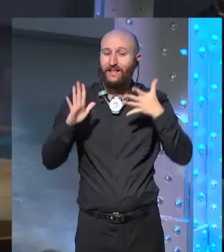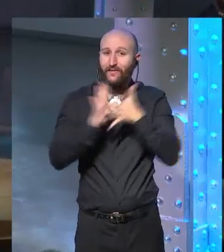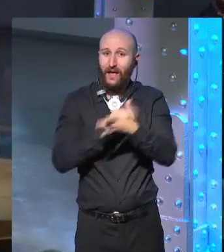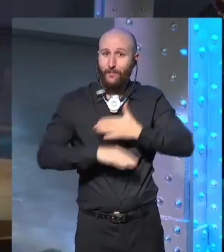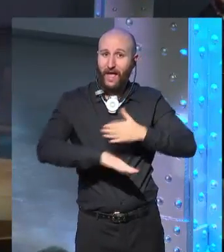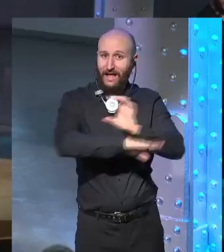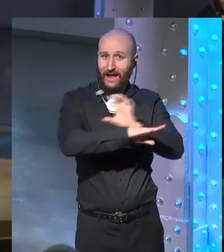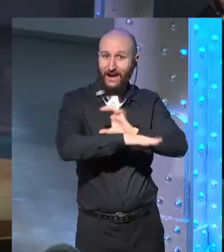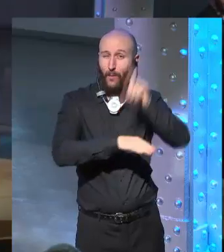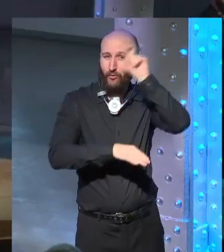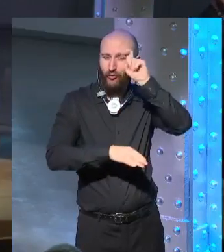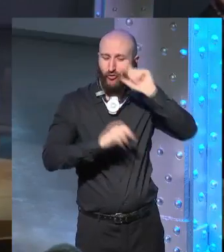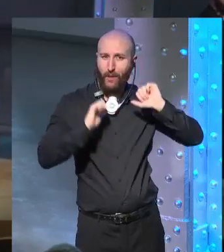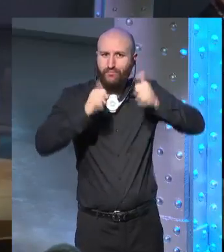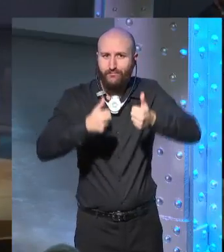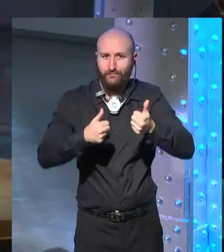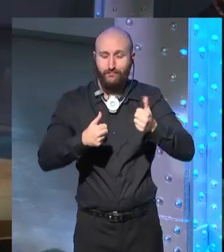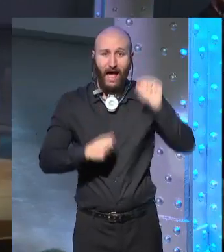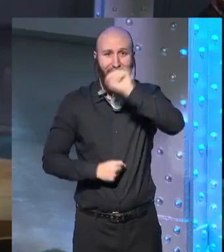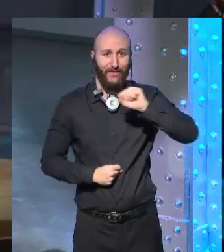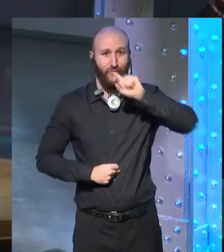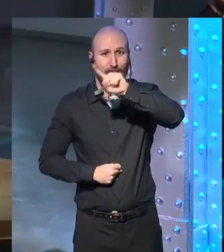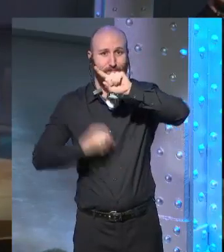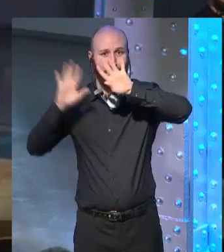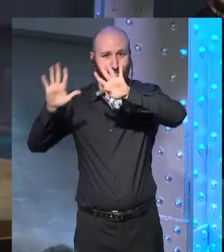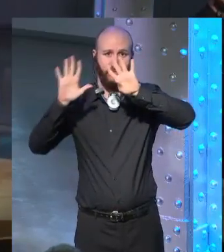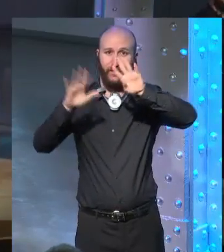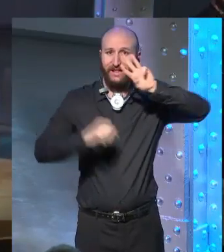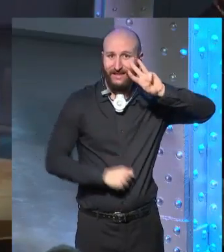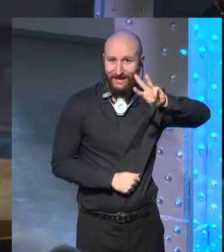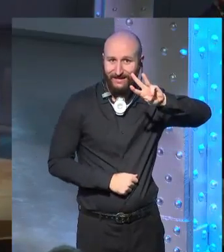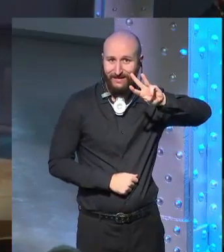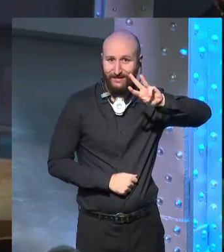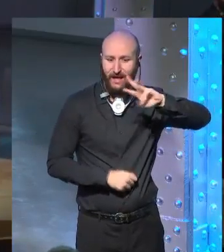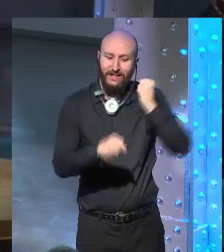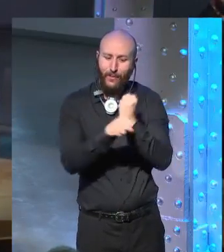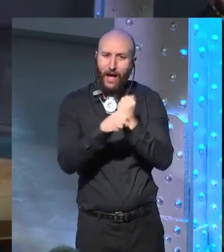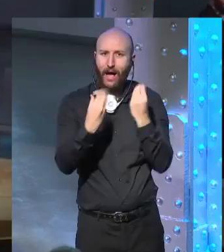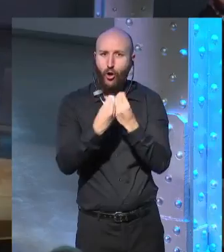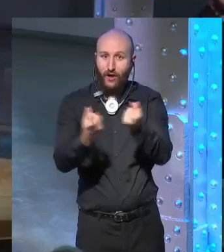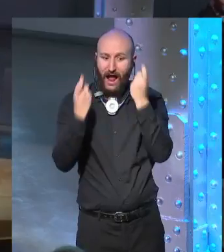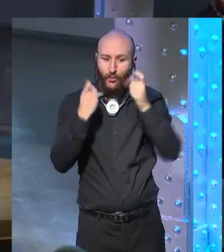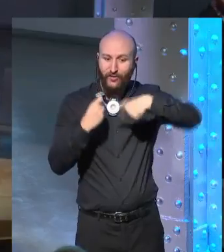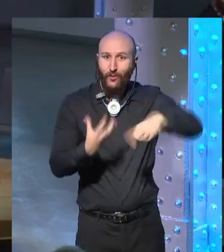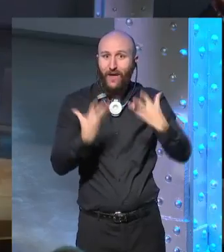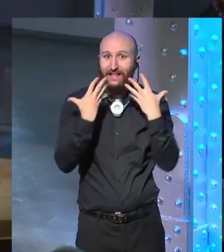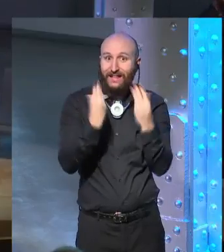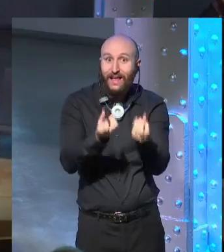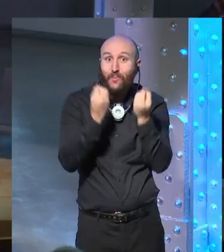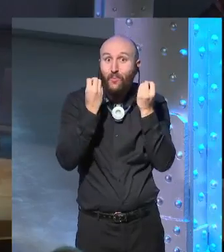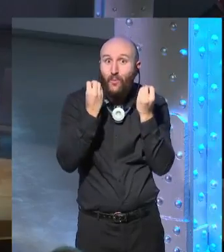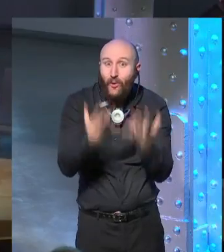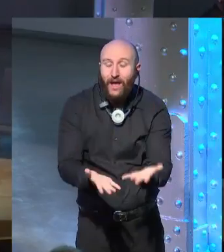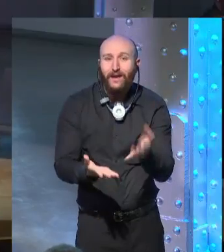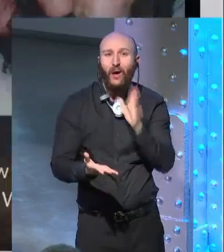profesora empezó en el 93, trabajaba con alumnos que realmente entendía muy bien porque me